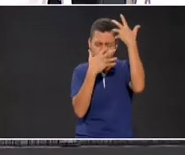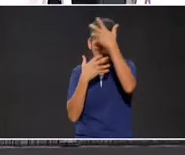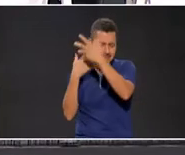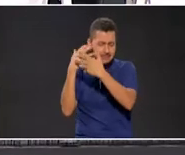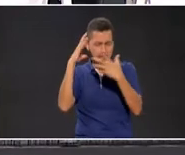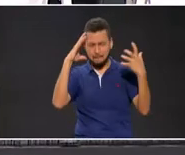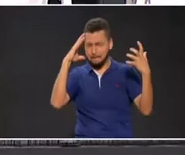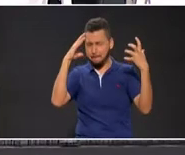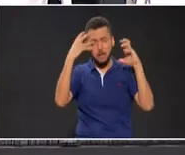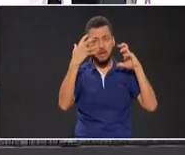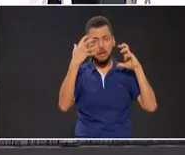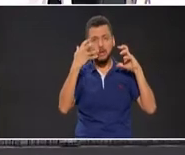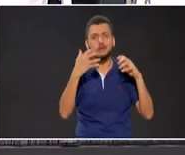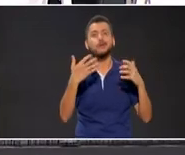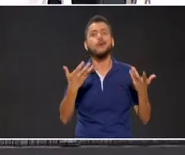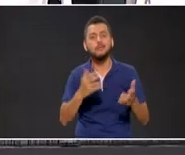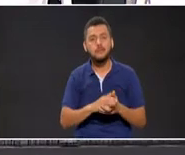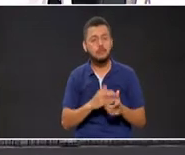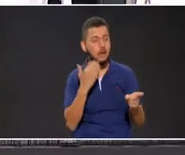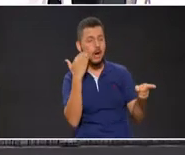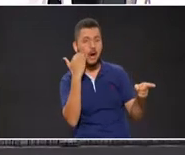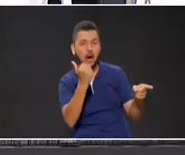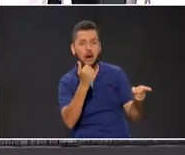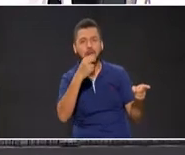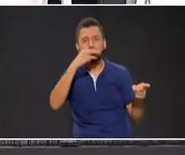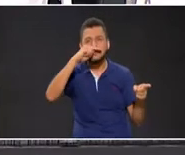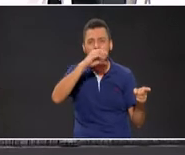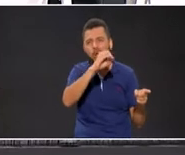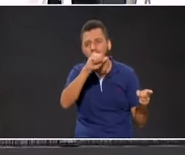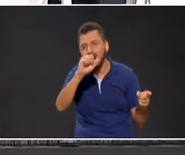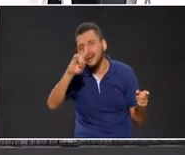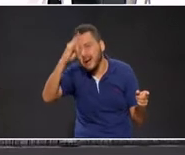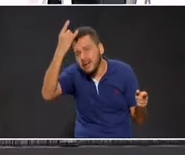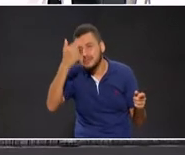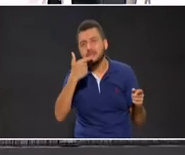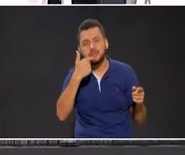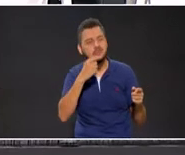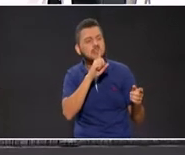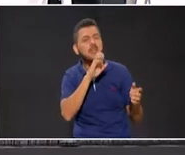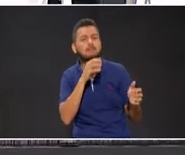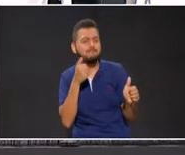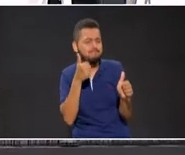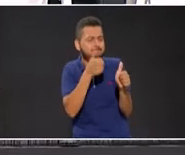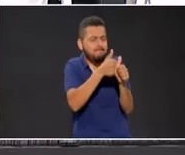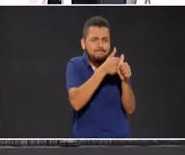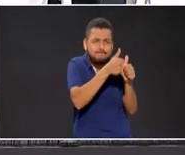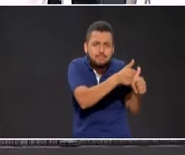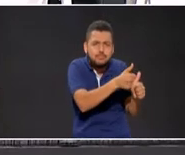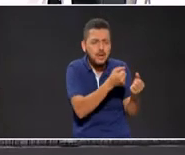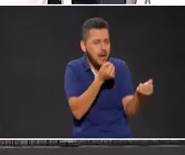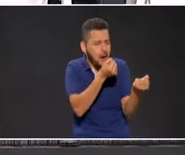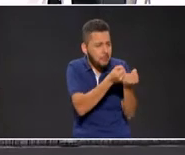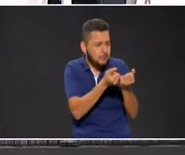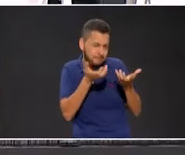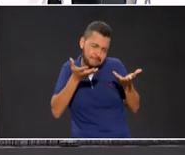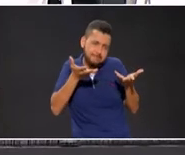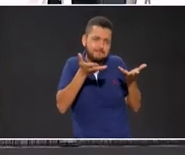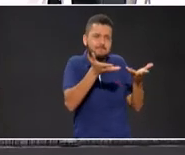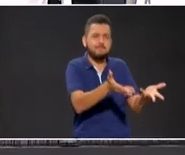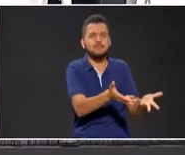maltrato y la violencia intrafamiliar nace en la misa en el mismo seno de la familia por eso enfatizó